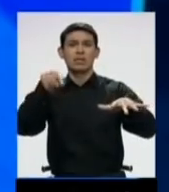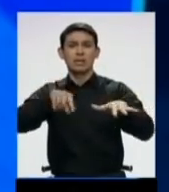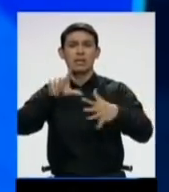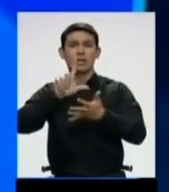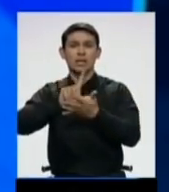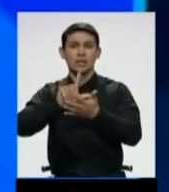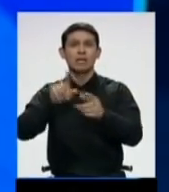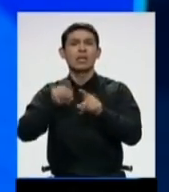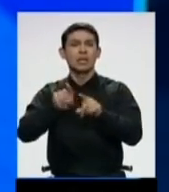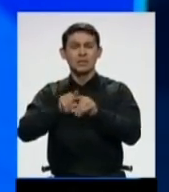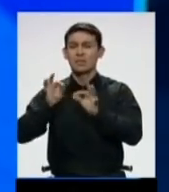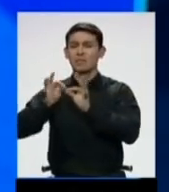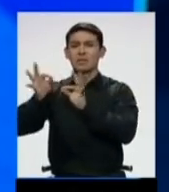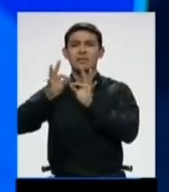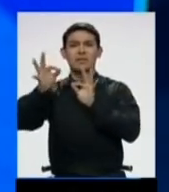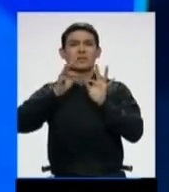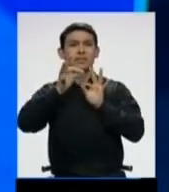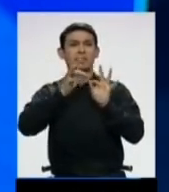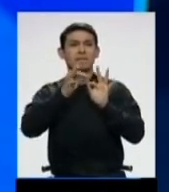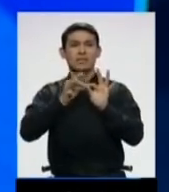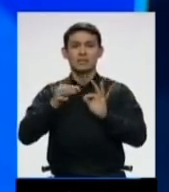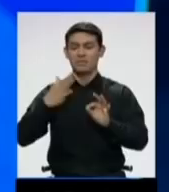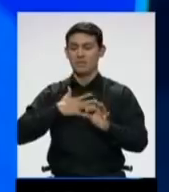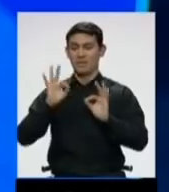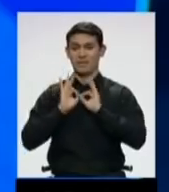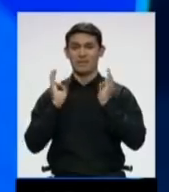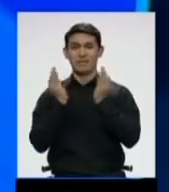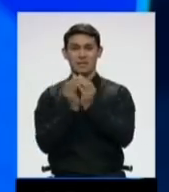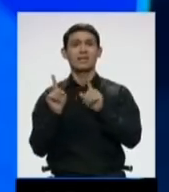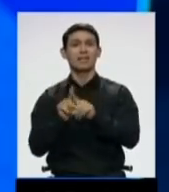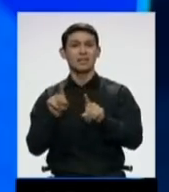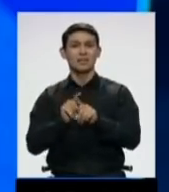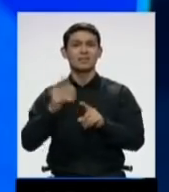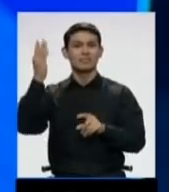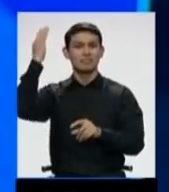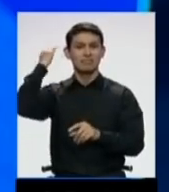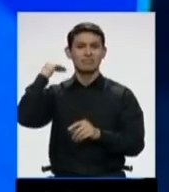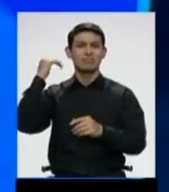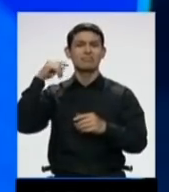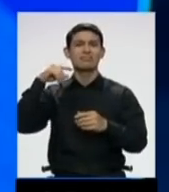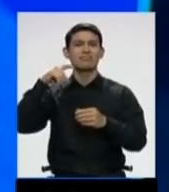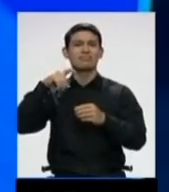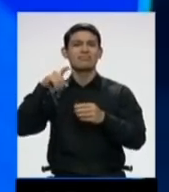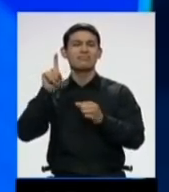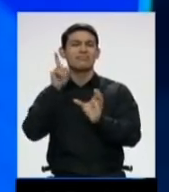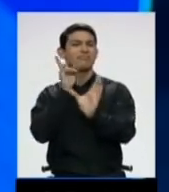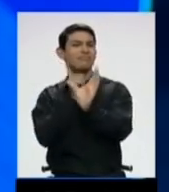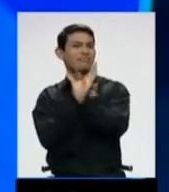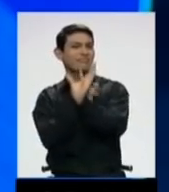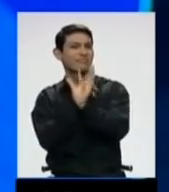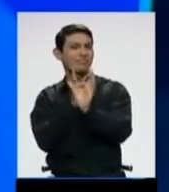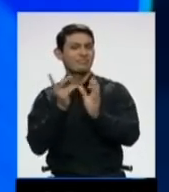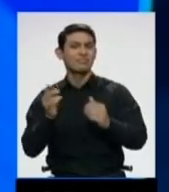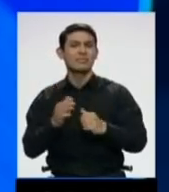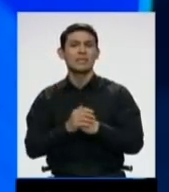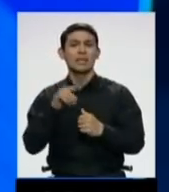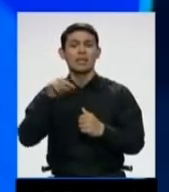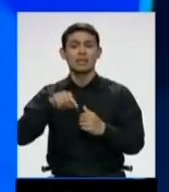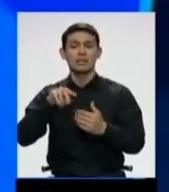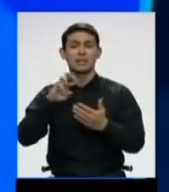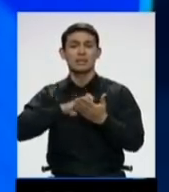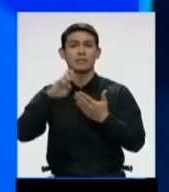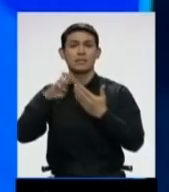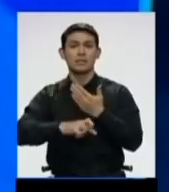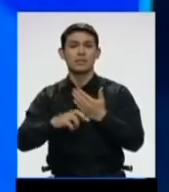que vino de las provincias, como lo vino mi familia, en las épocas muchas veces del terrorismo. Nosotros tenemos un plan integral para abordar seriamente este tema